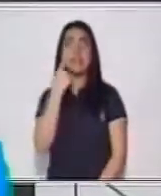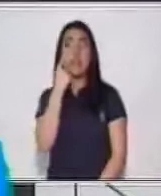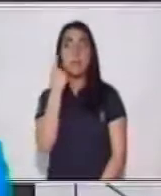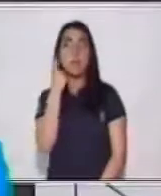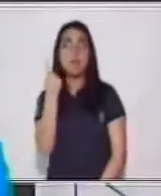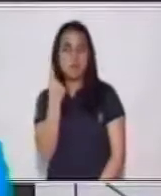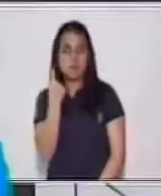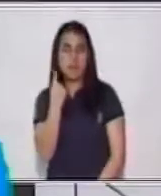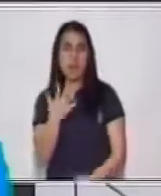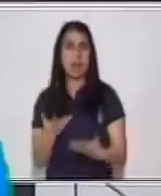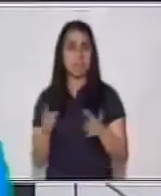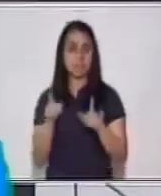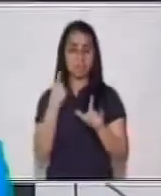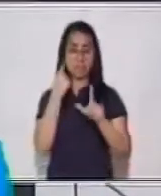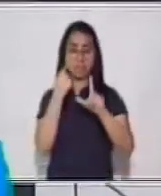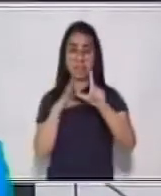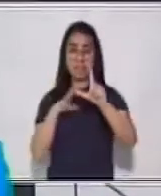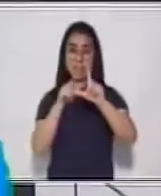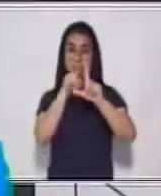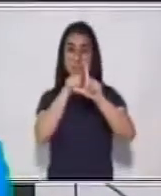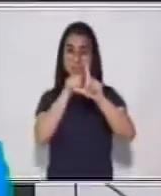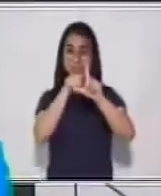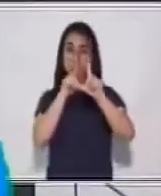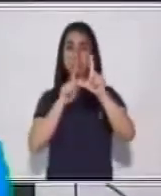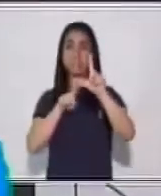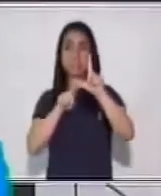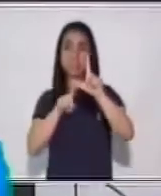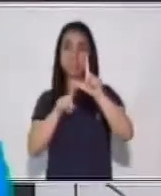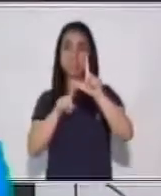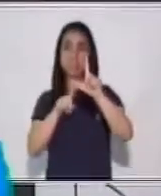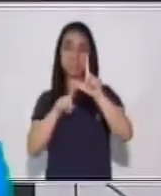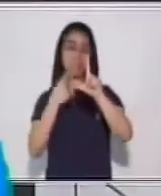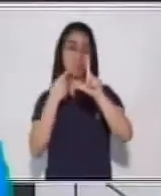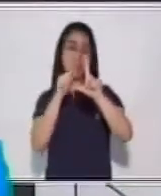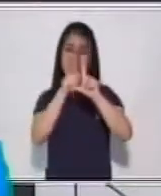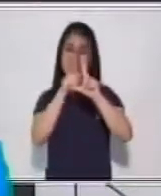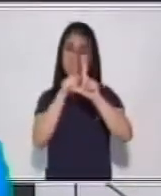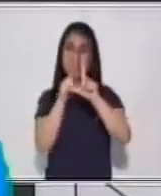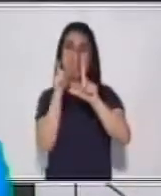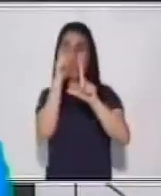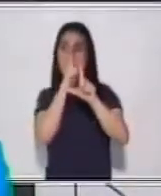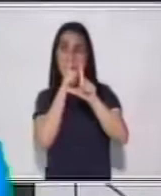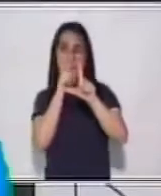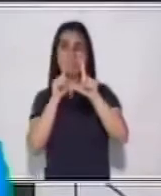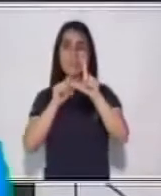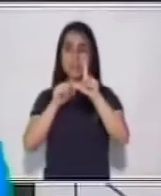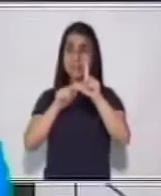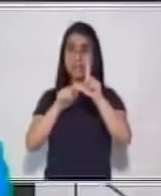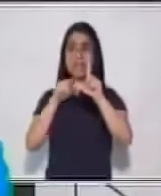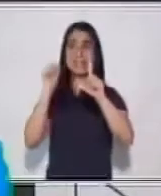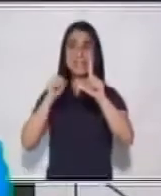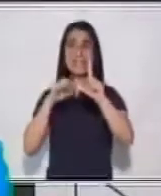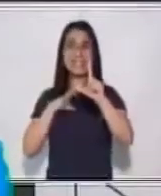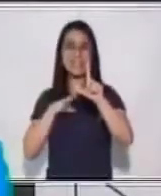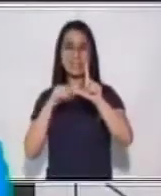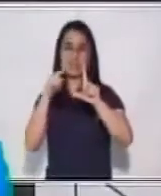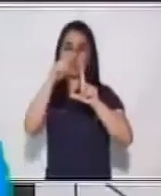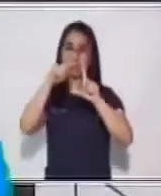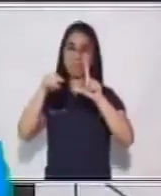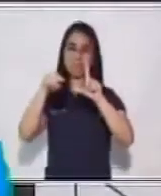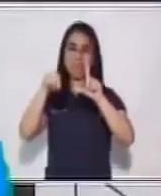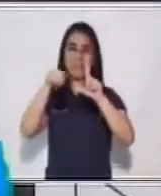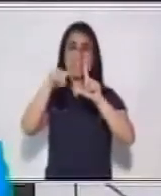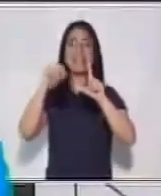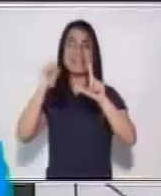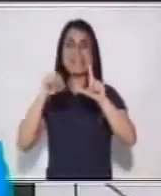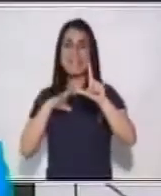con la hipotenusa. ¿Lo recuerdas? Muy bien, es la función coseno. Entonces la función coseno